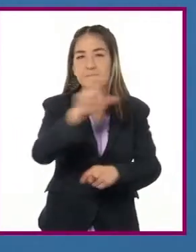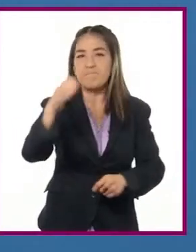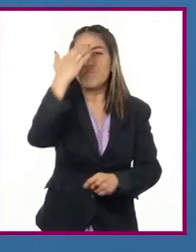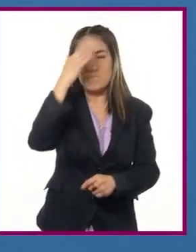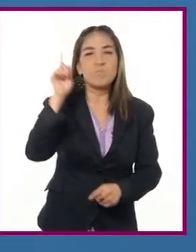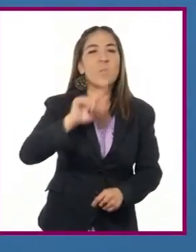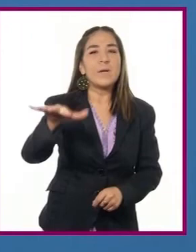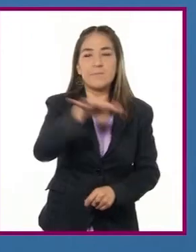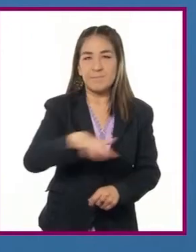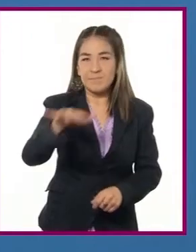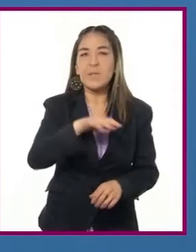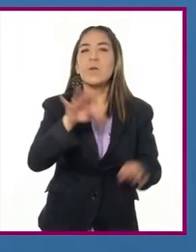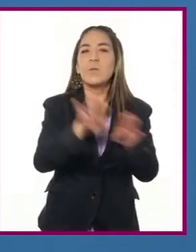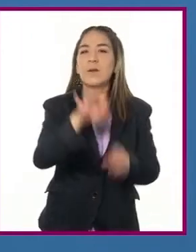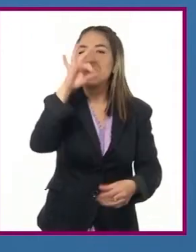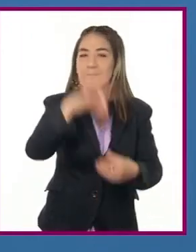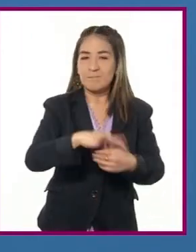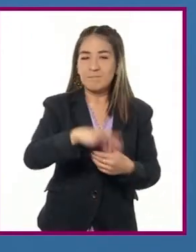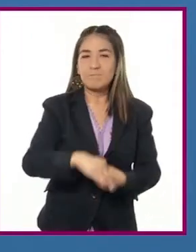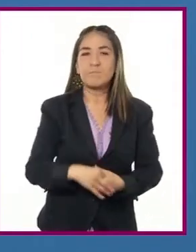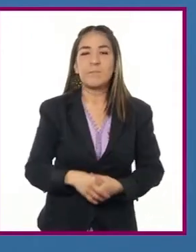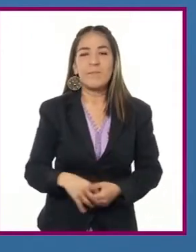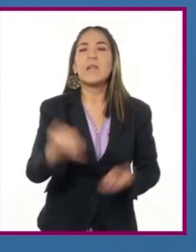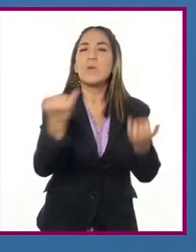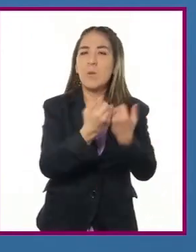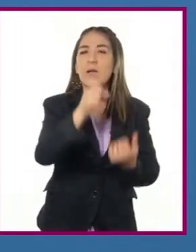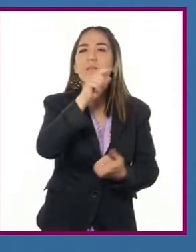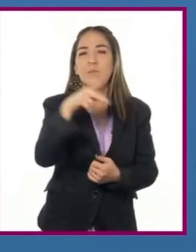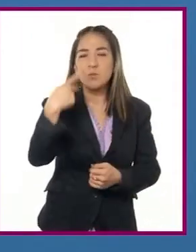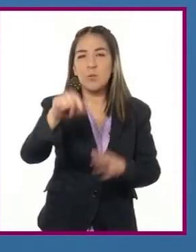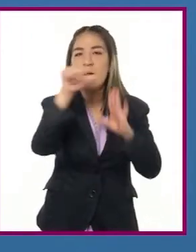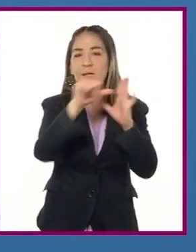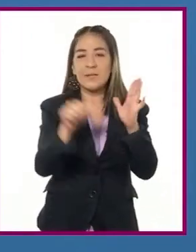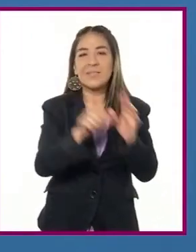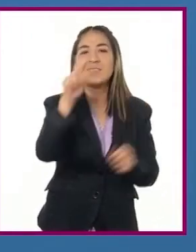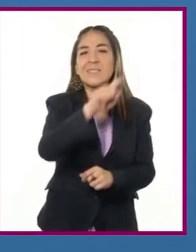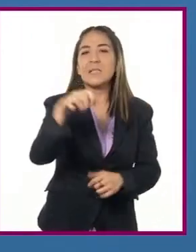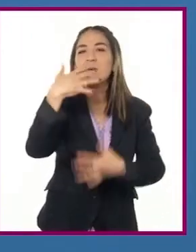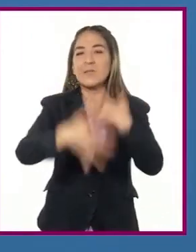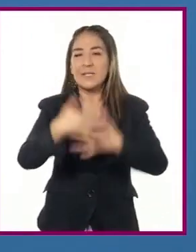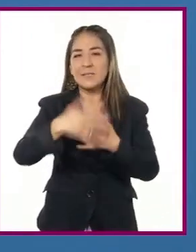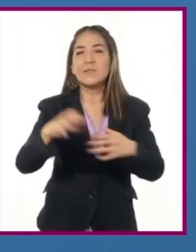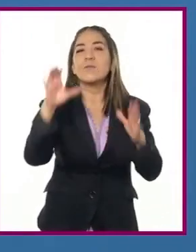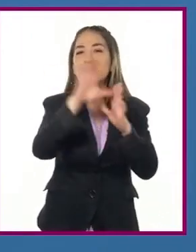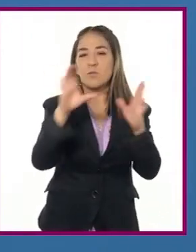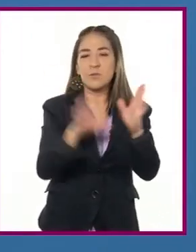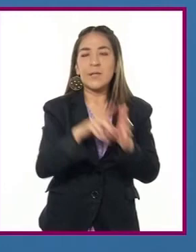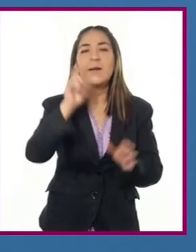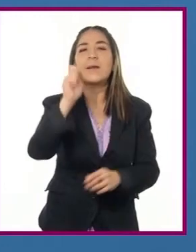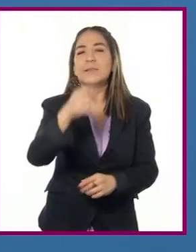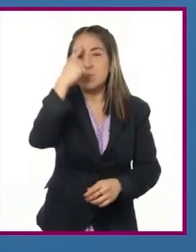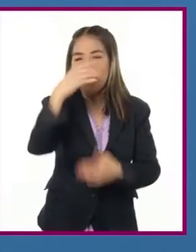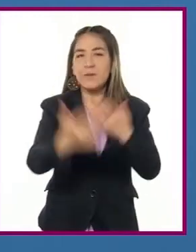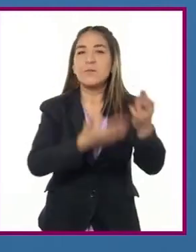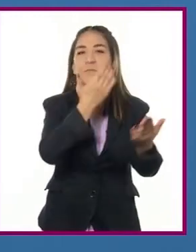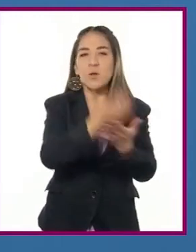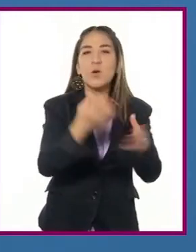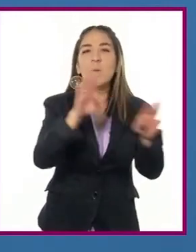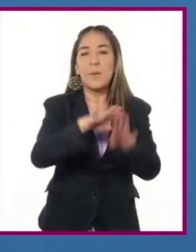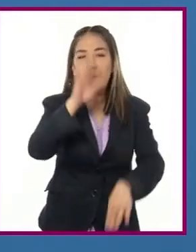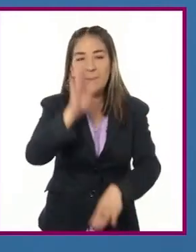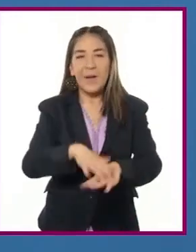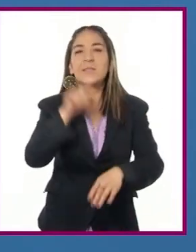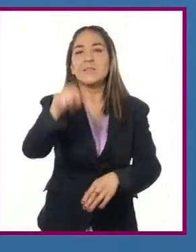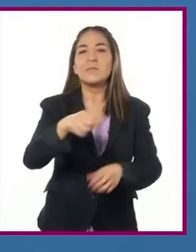las mujeres mexicanas. También fue modificado el artículo 115 constitucional con el propósito de ampliar el